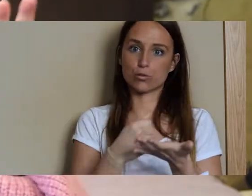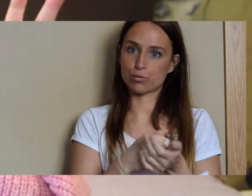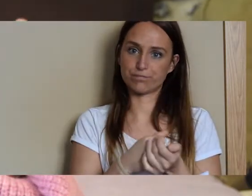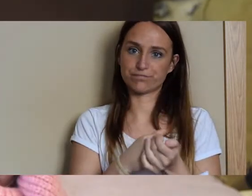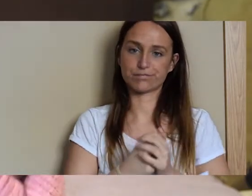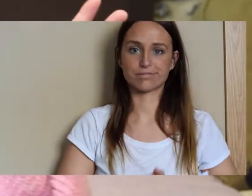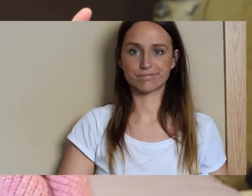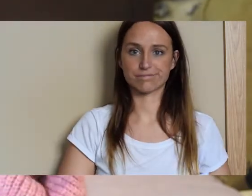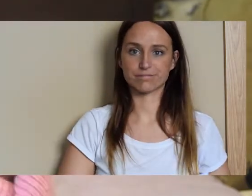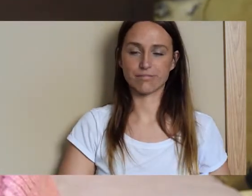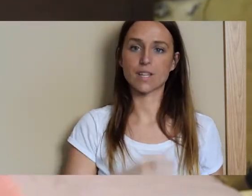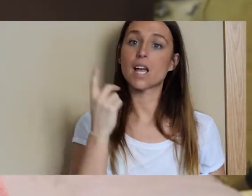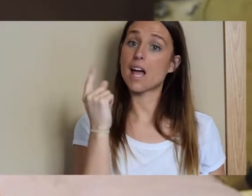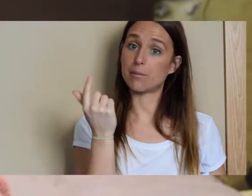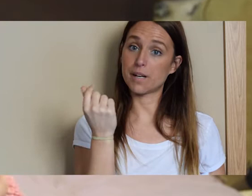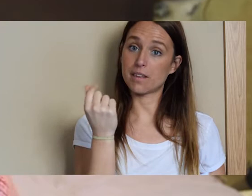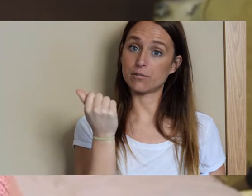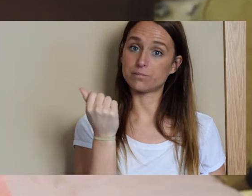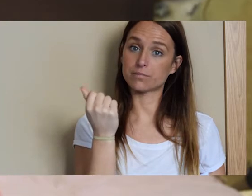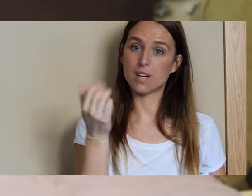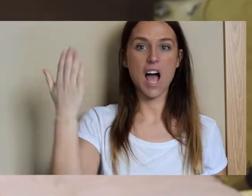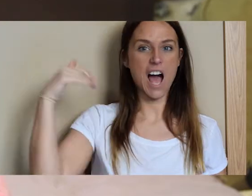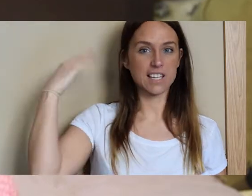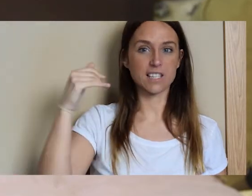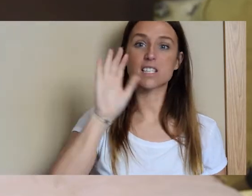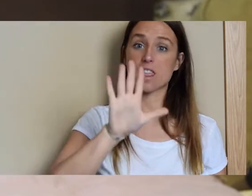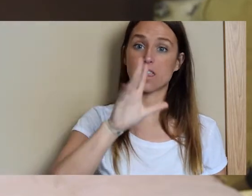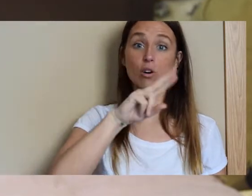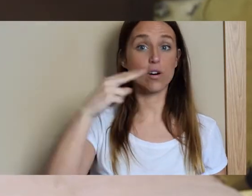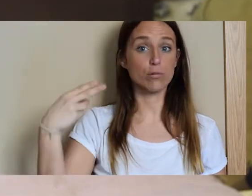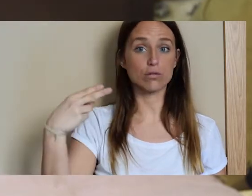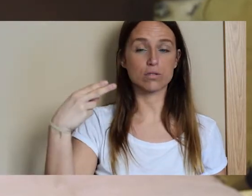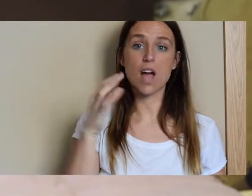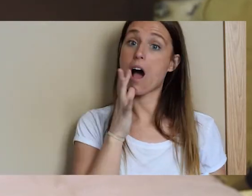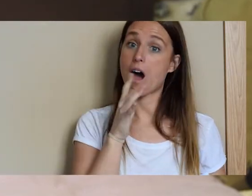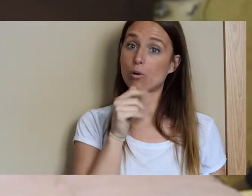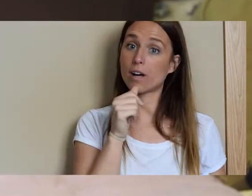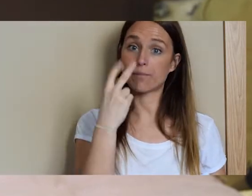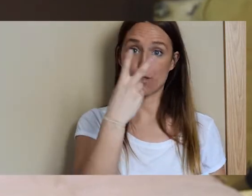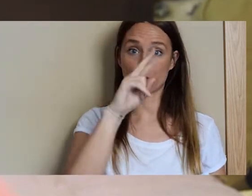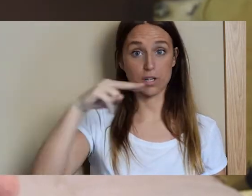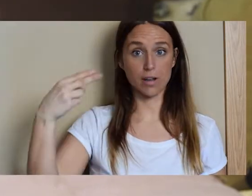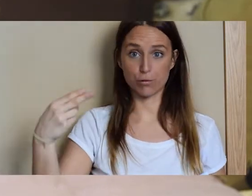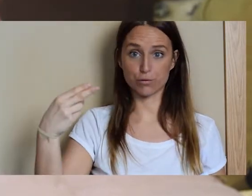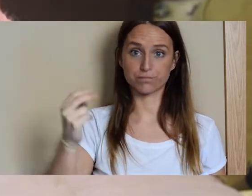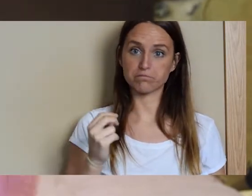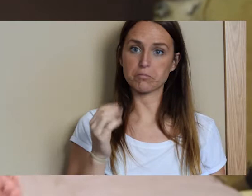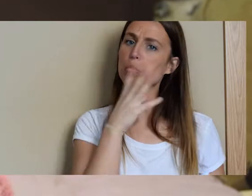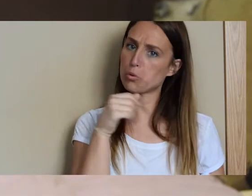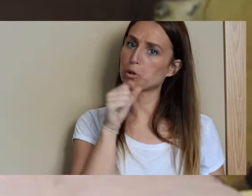chinas, entre comillas. Shinsai, Zaful, todas estas. Pues tardan bastante. Y más